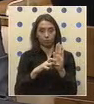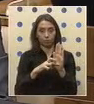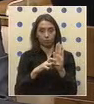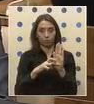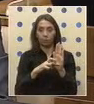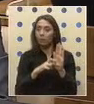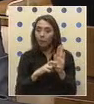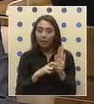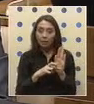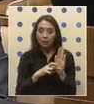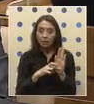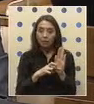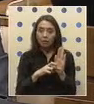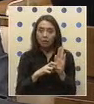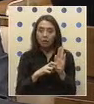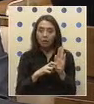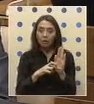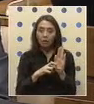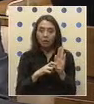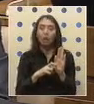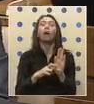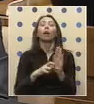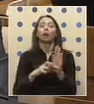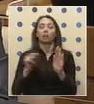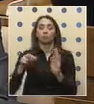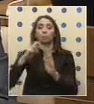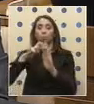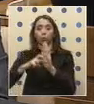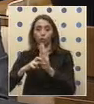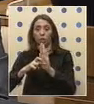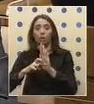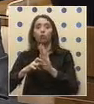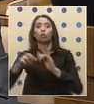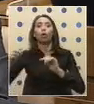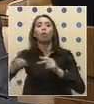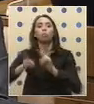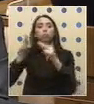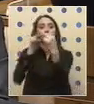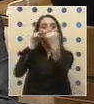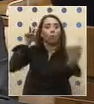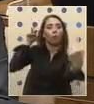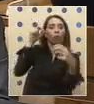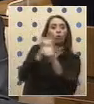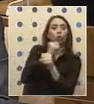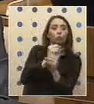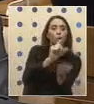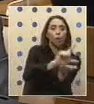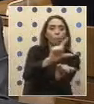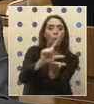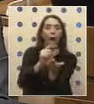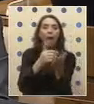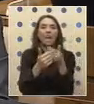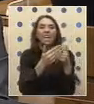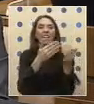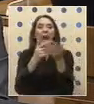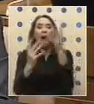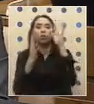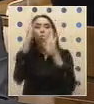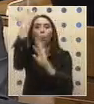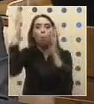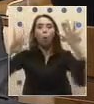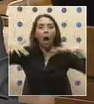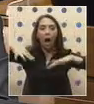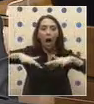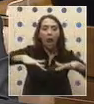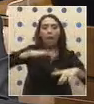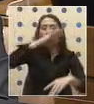pasar por lugares naturales, reservas naturales y sitios originarios en que efectivamente no se